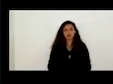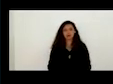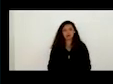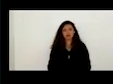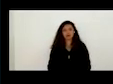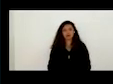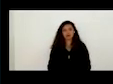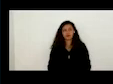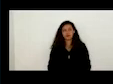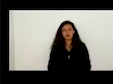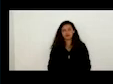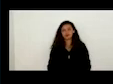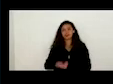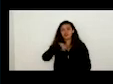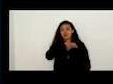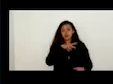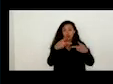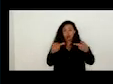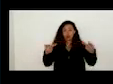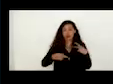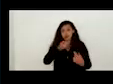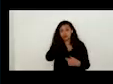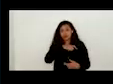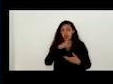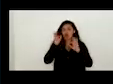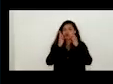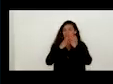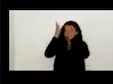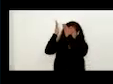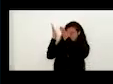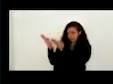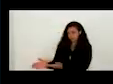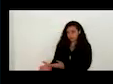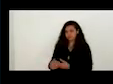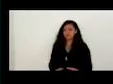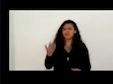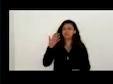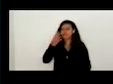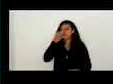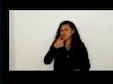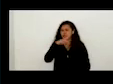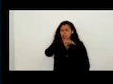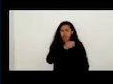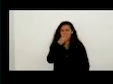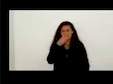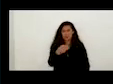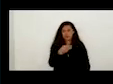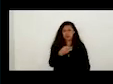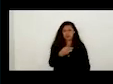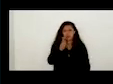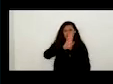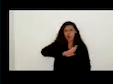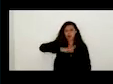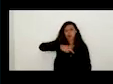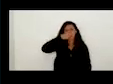Y que nuestro plato saludable se vea de esta forma. Ese rato me encantó alguien que dijo como un desayuno,